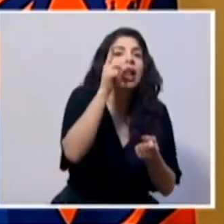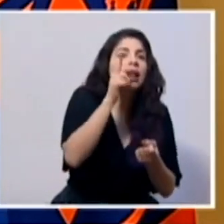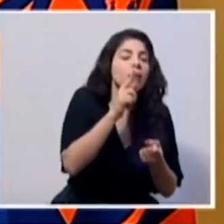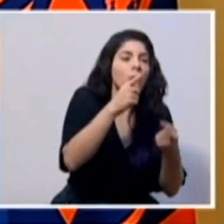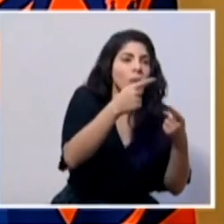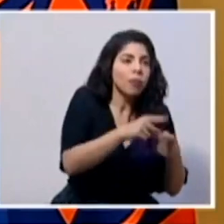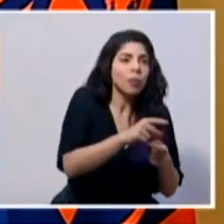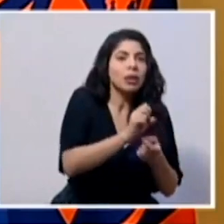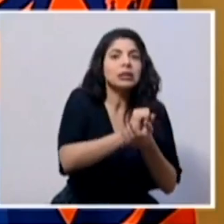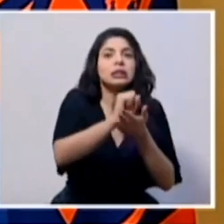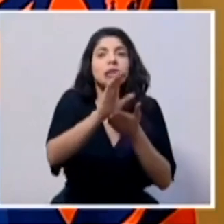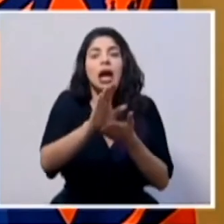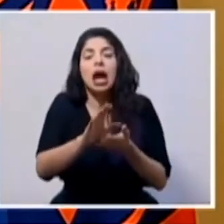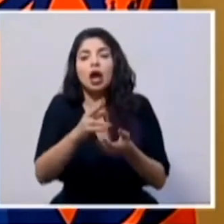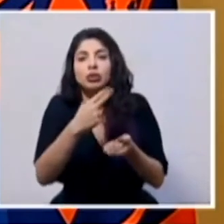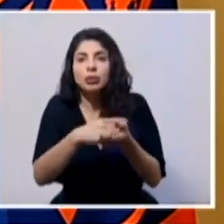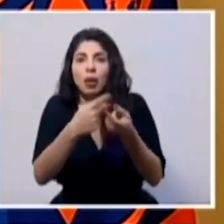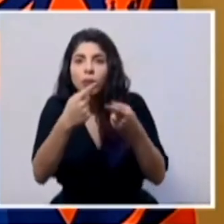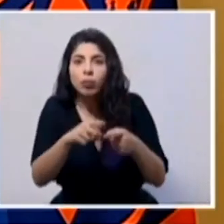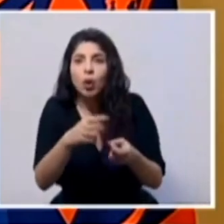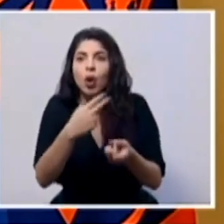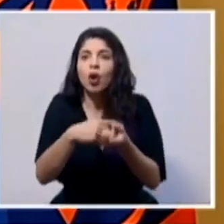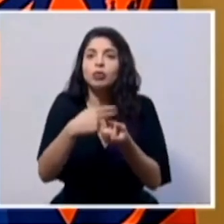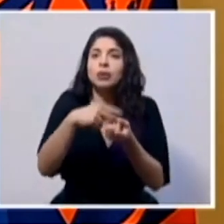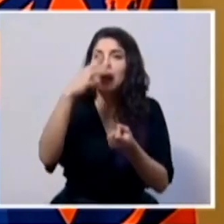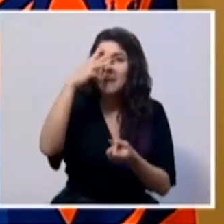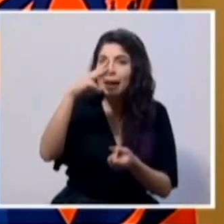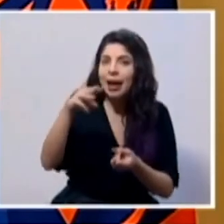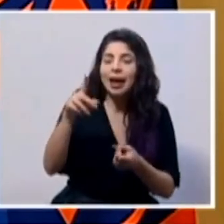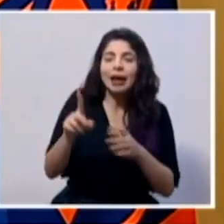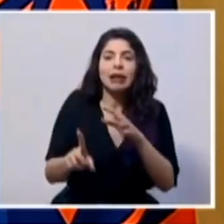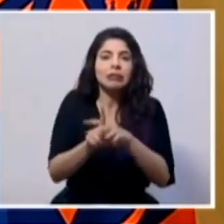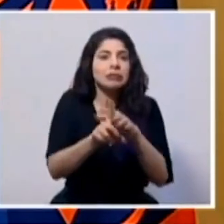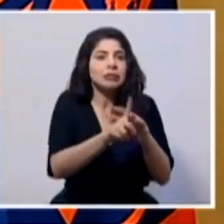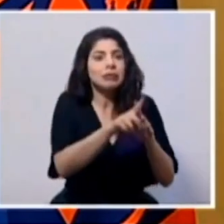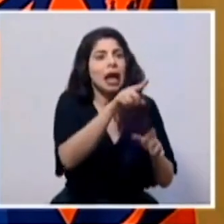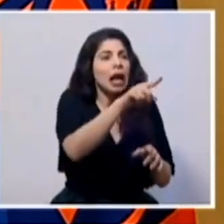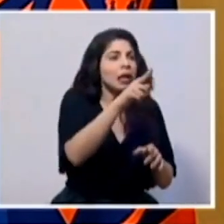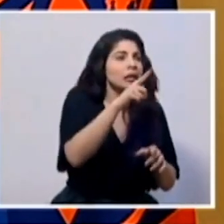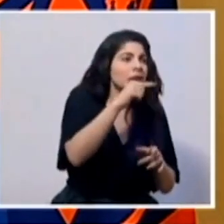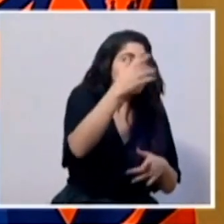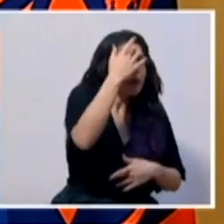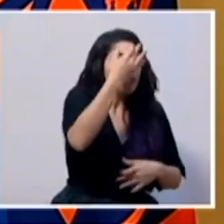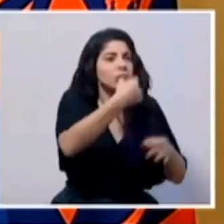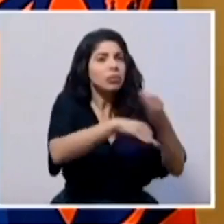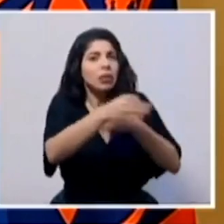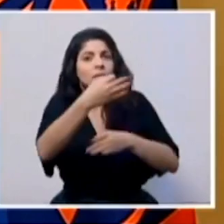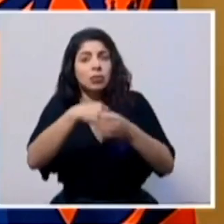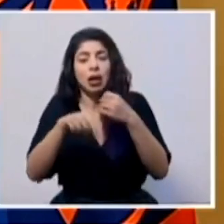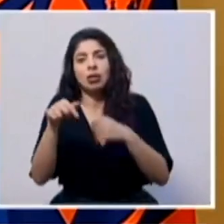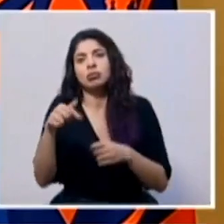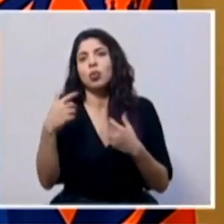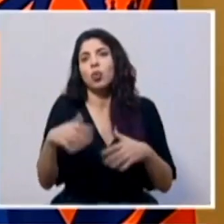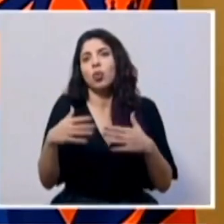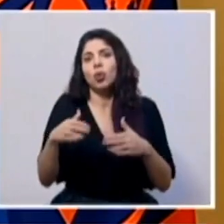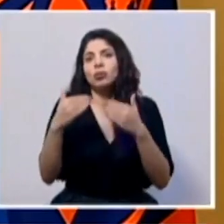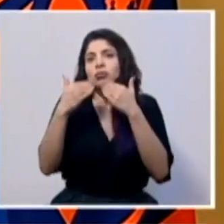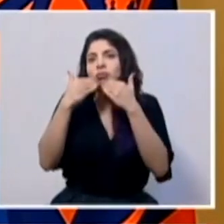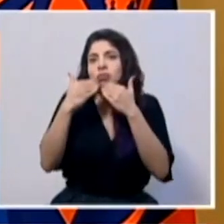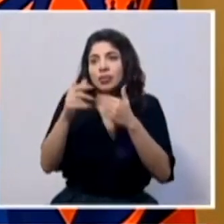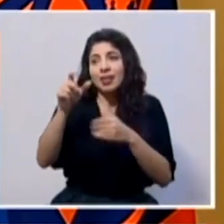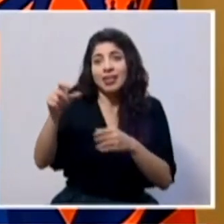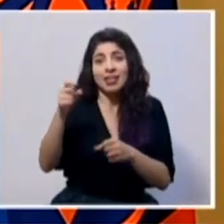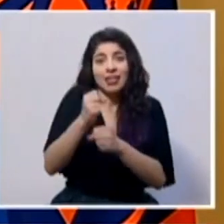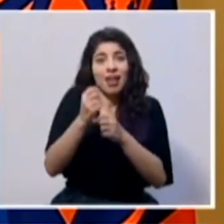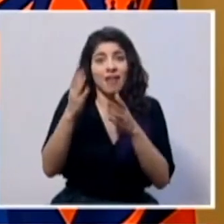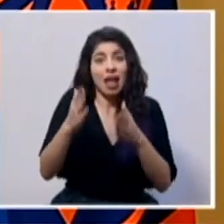o en el Hospital de San Carlos, en el Hospital México, y hay que ir gestionando, sustituyendo, y yo ahí quiero agradecerle mucho al personal que, aunque